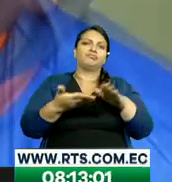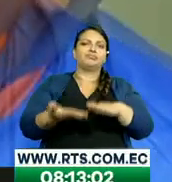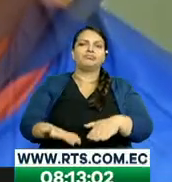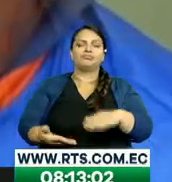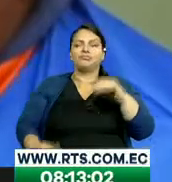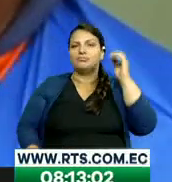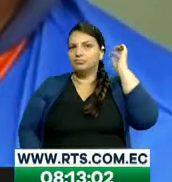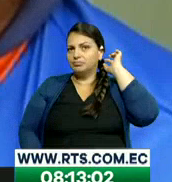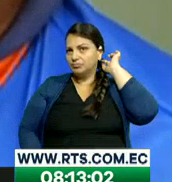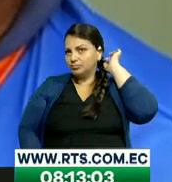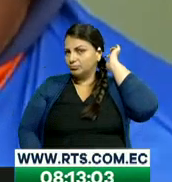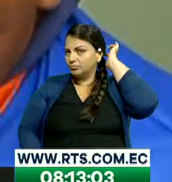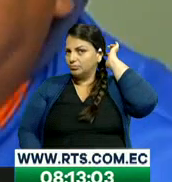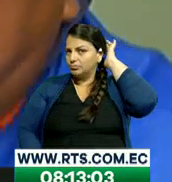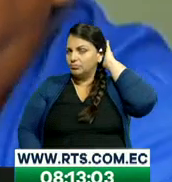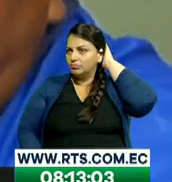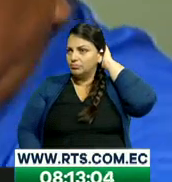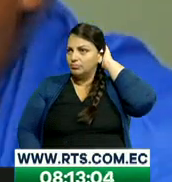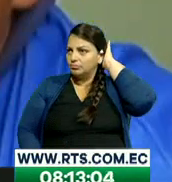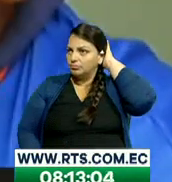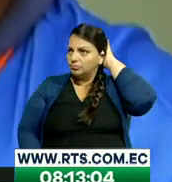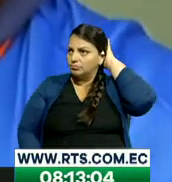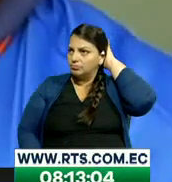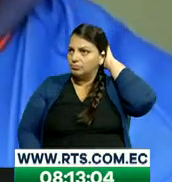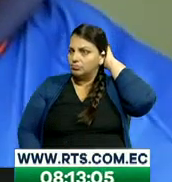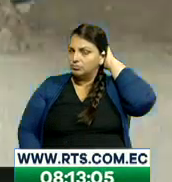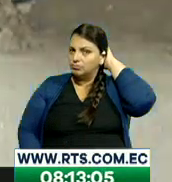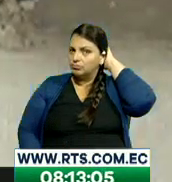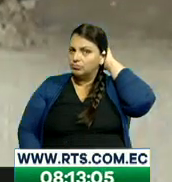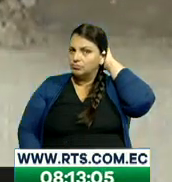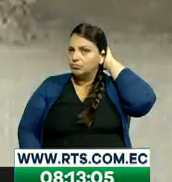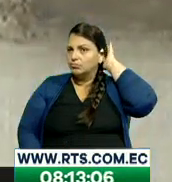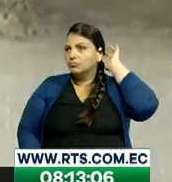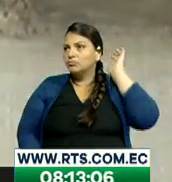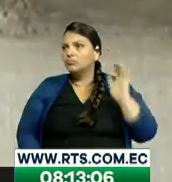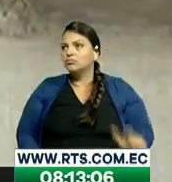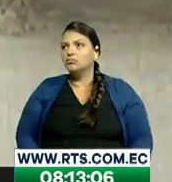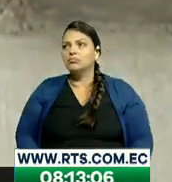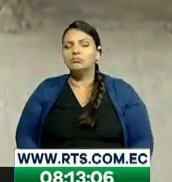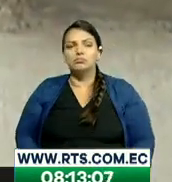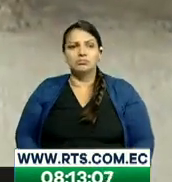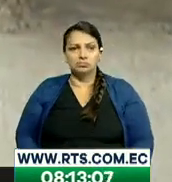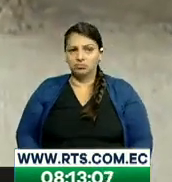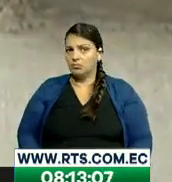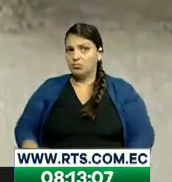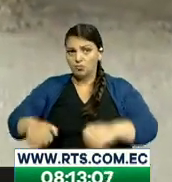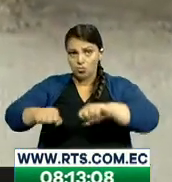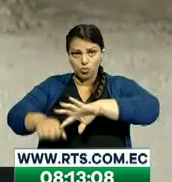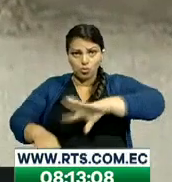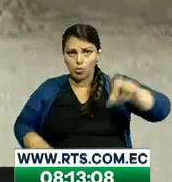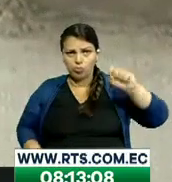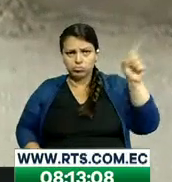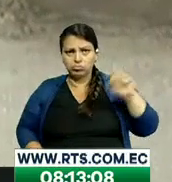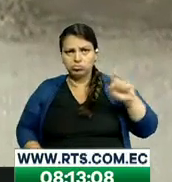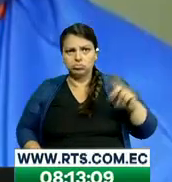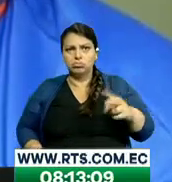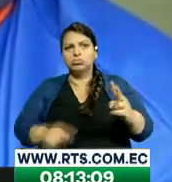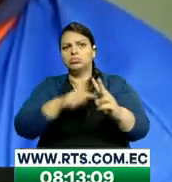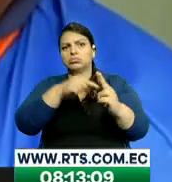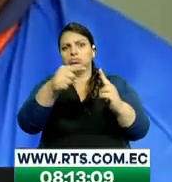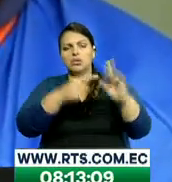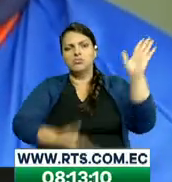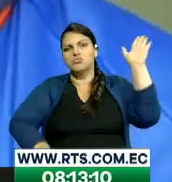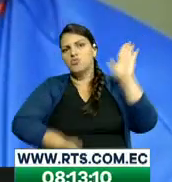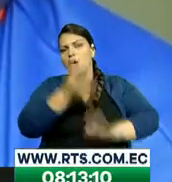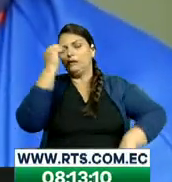dispararan. Le cogió y le pegó un disparo a quemarropa de aquí a 2 metros. No, la moto no se la llevaron a ningún lado. Quedó ahí la moto. Lo que